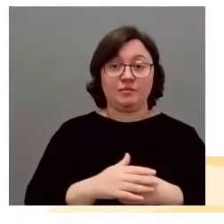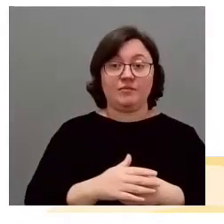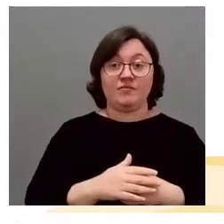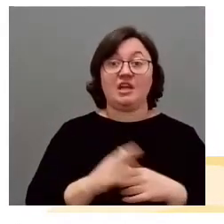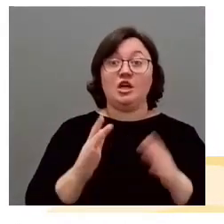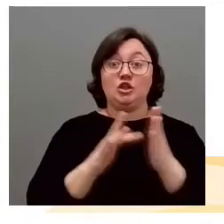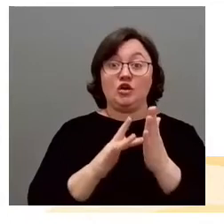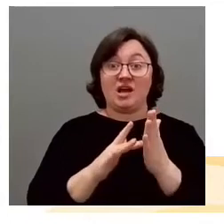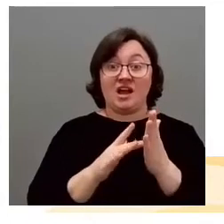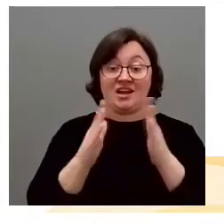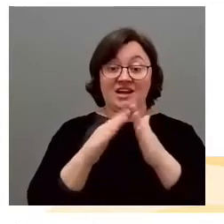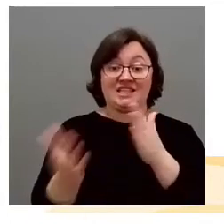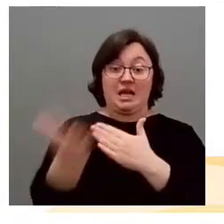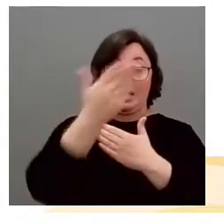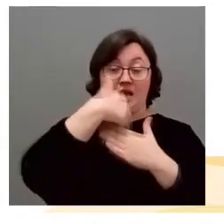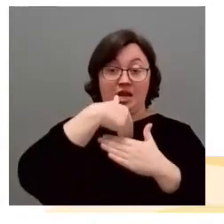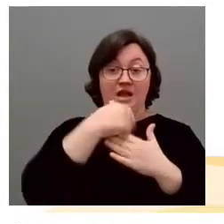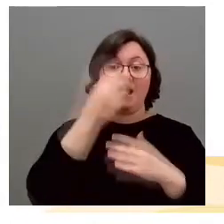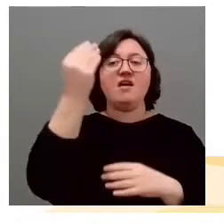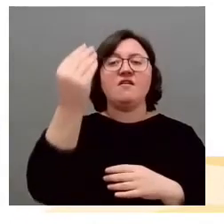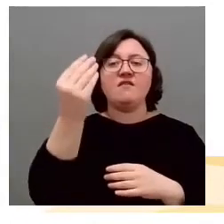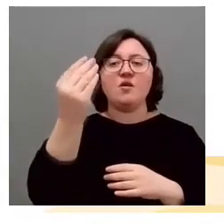que teníamos un poco de la figura